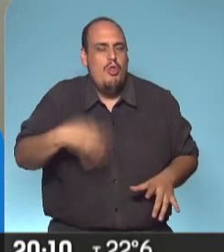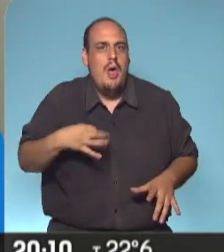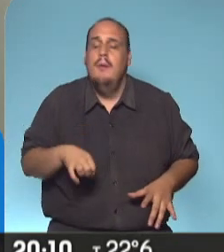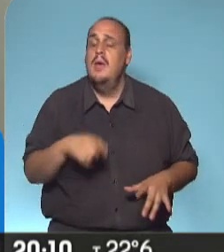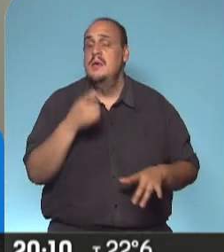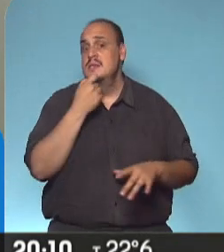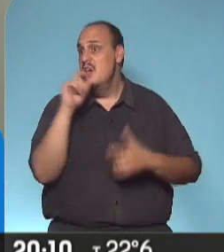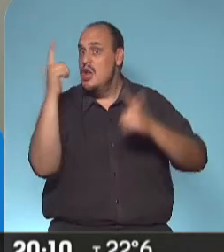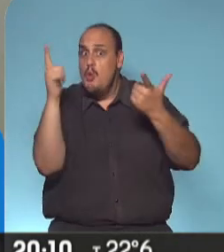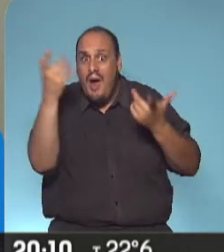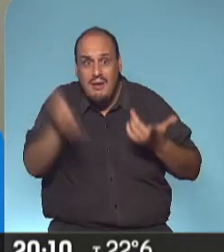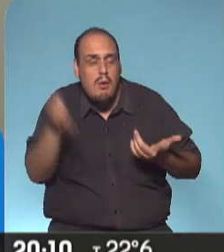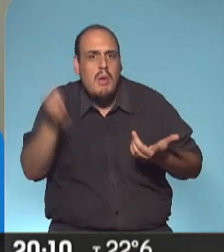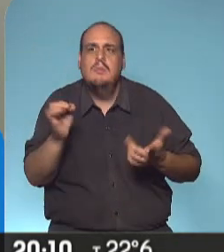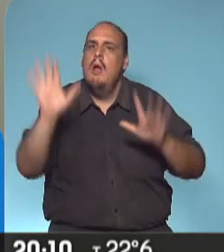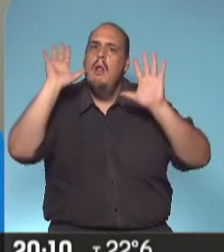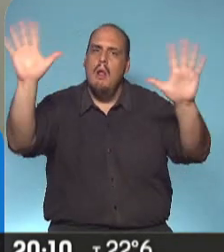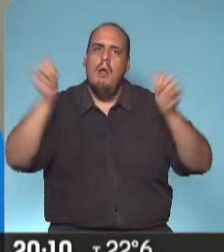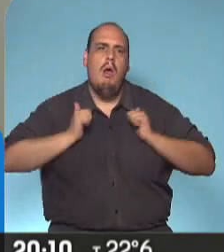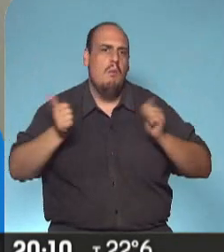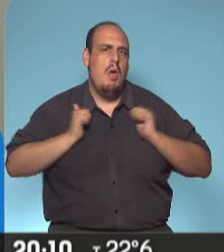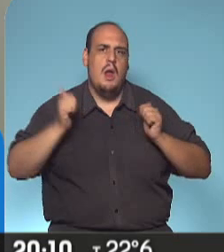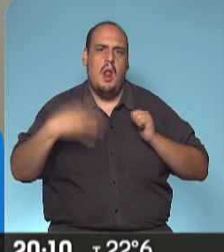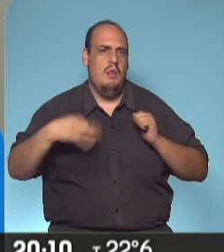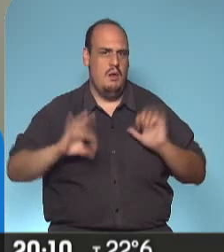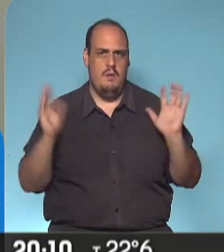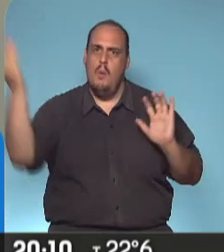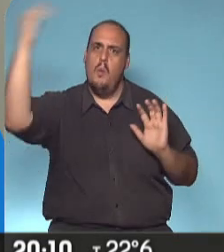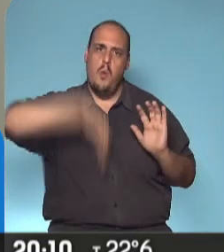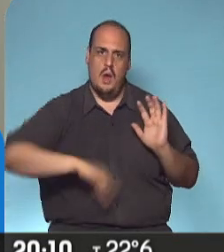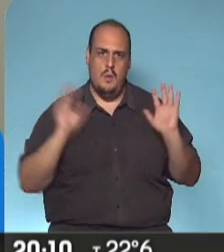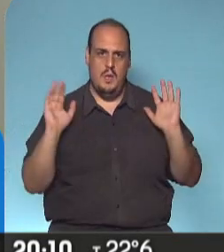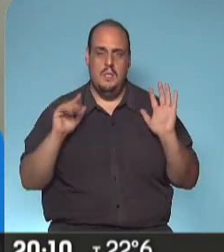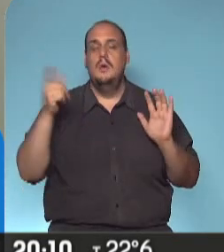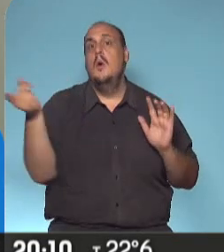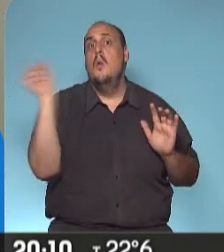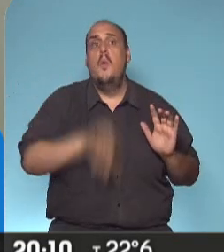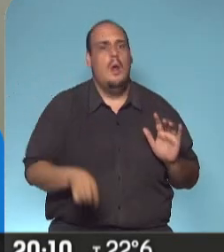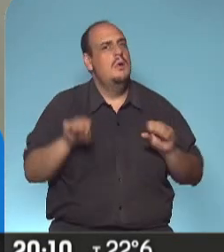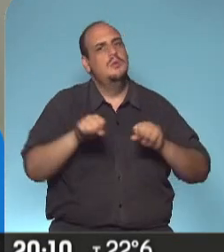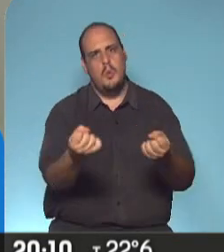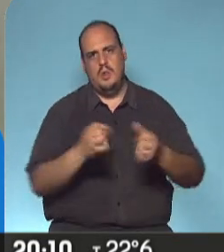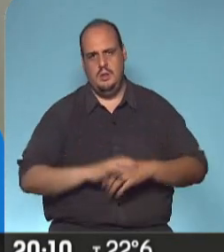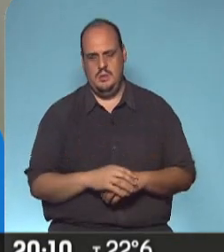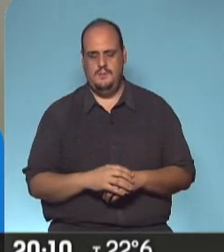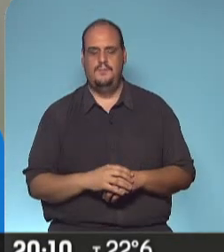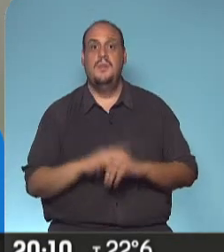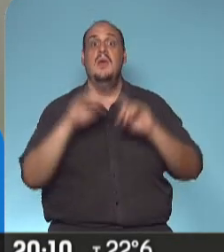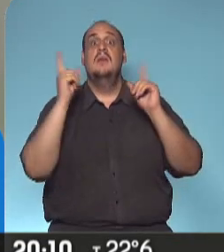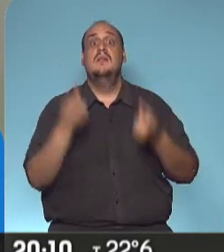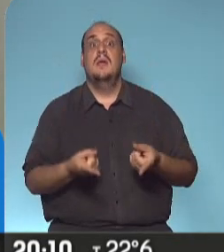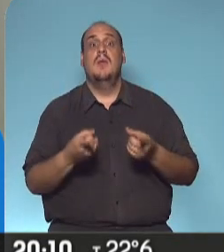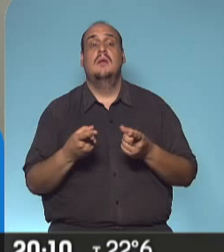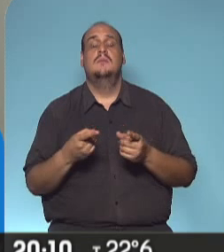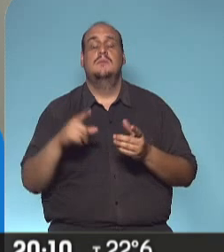quedar el momento del regreso por ahora en los regresos están suspendidos y la entrada por las